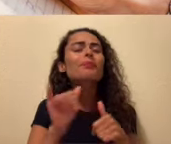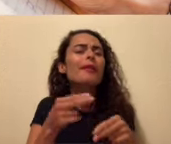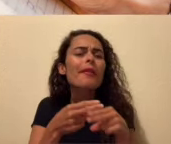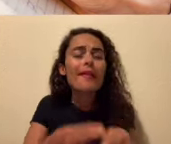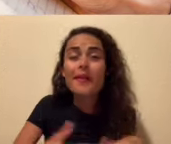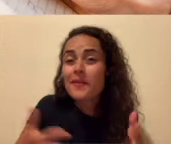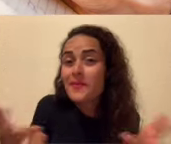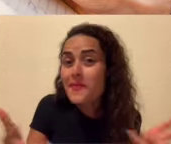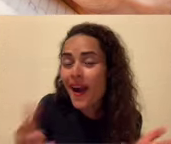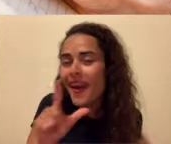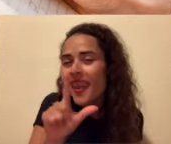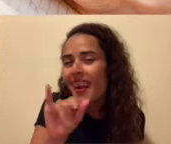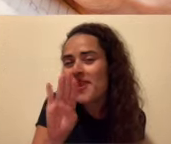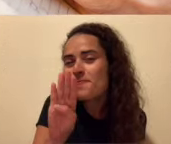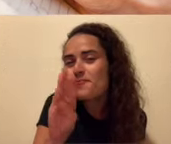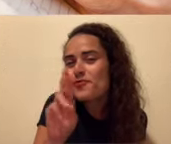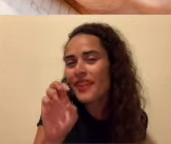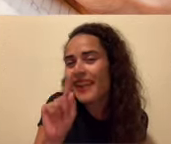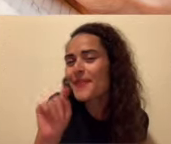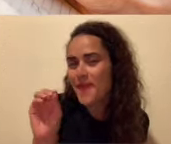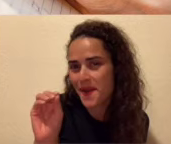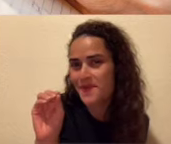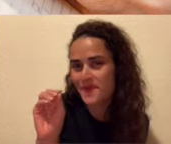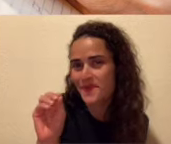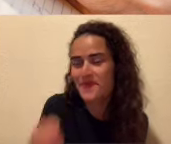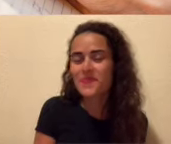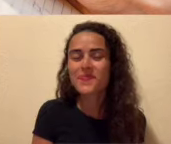This is called a libretto.